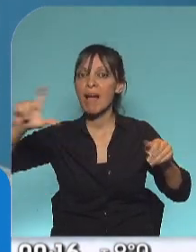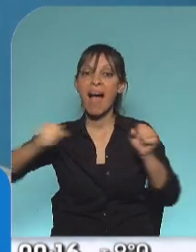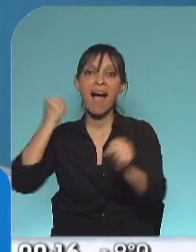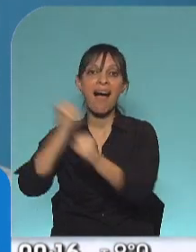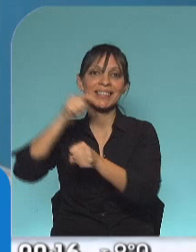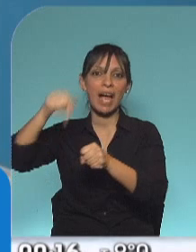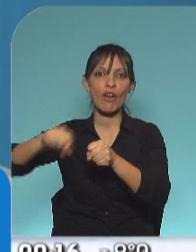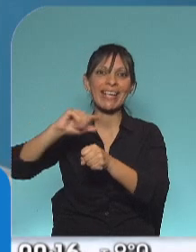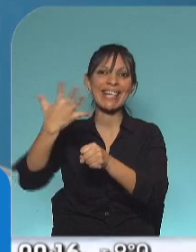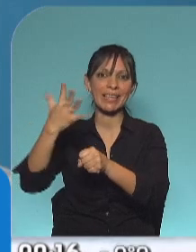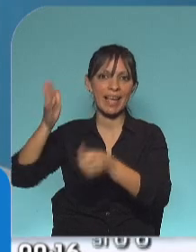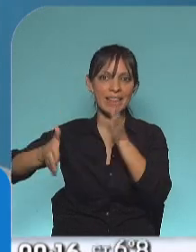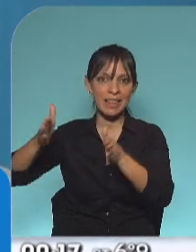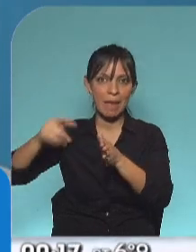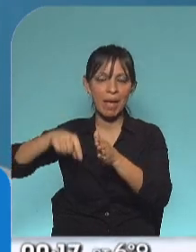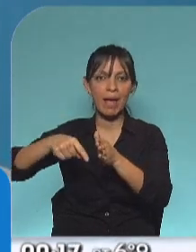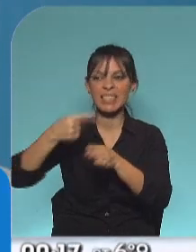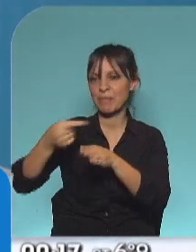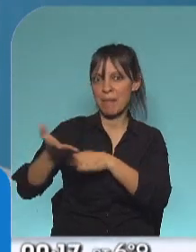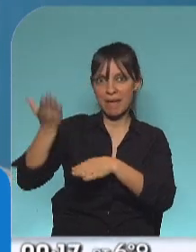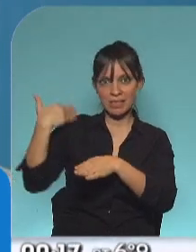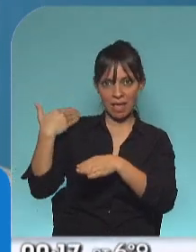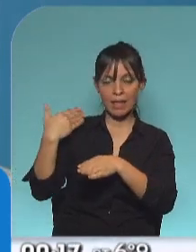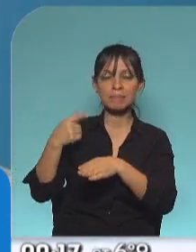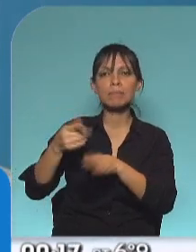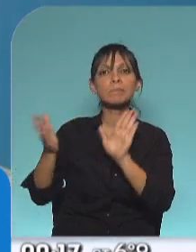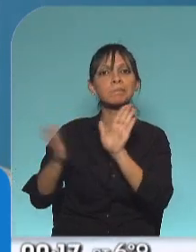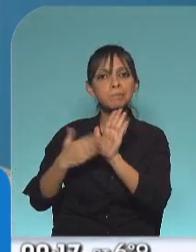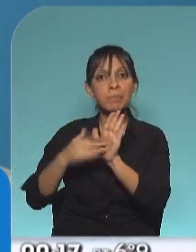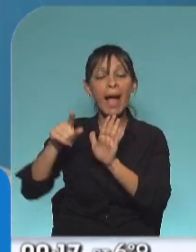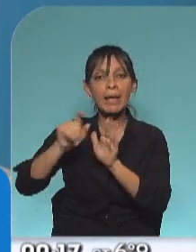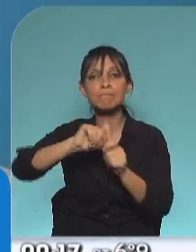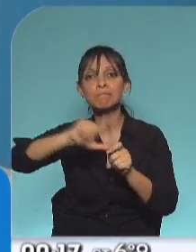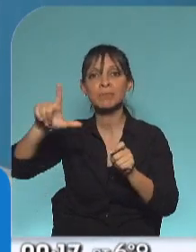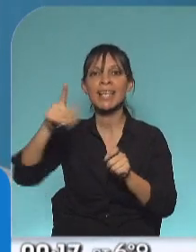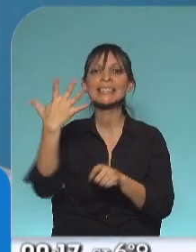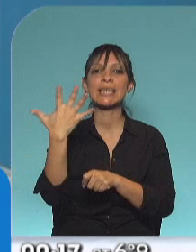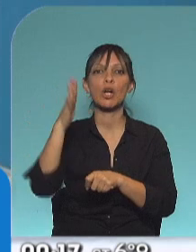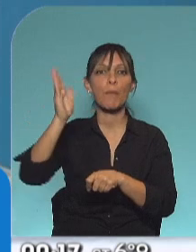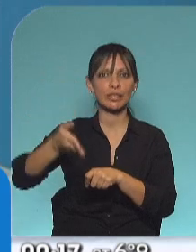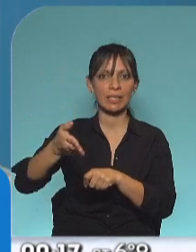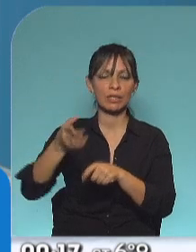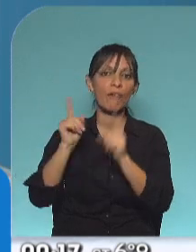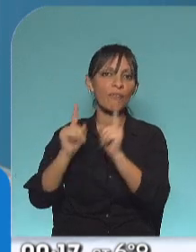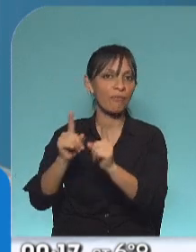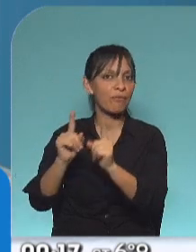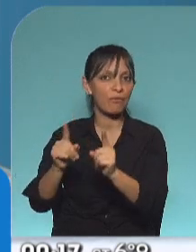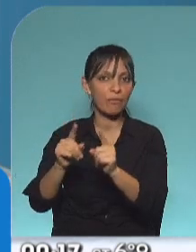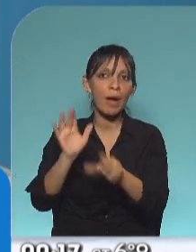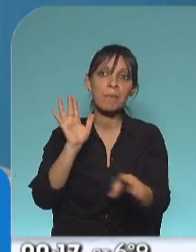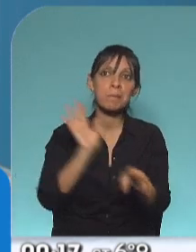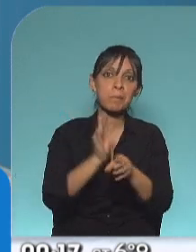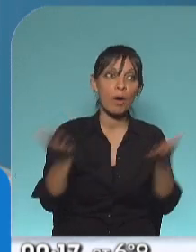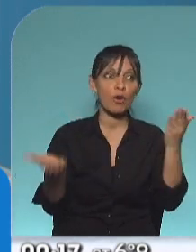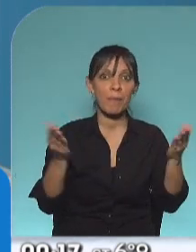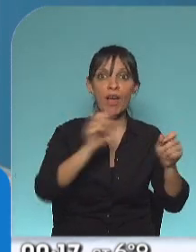etapa que se realizó la semana pasada, que alcanzamos un 5% de prevalencia, que es exactamente el doble